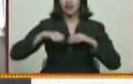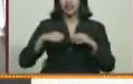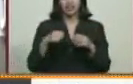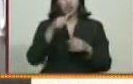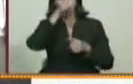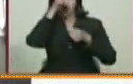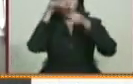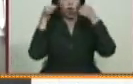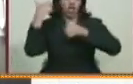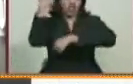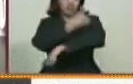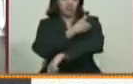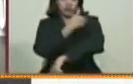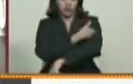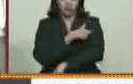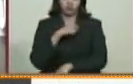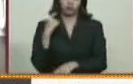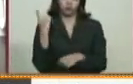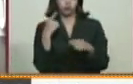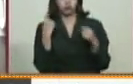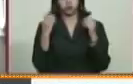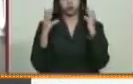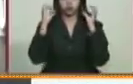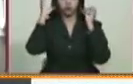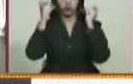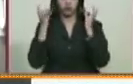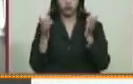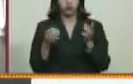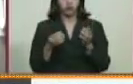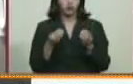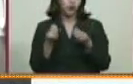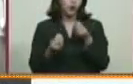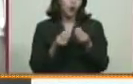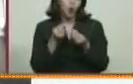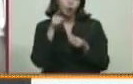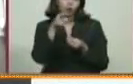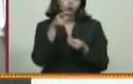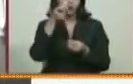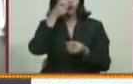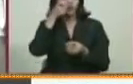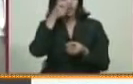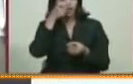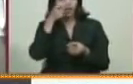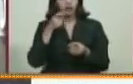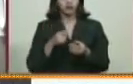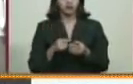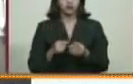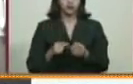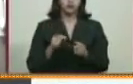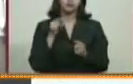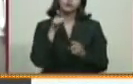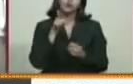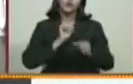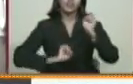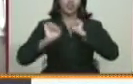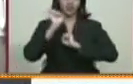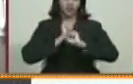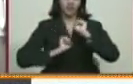a las personas para que declararan este tipo de cosas. Bueno. Como fiscal, pero además como fiscal, como defensor histórico de los